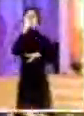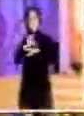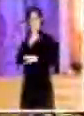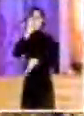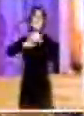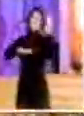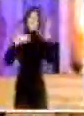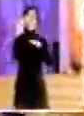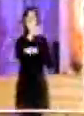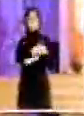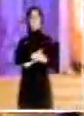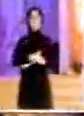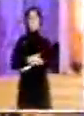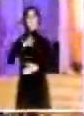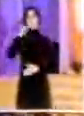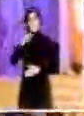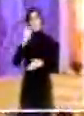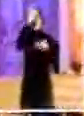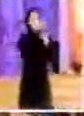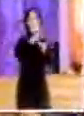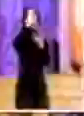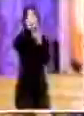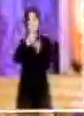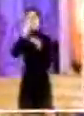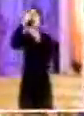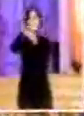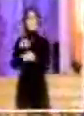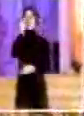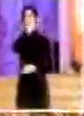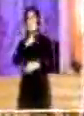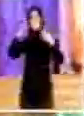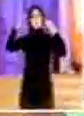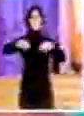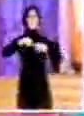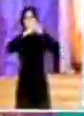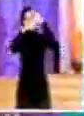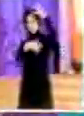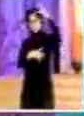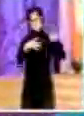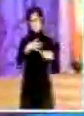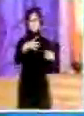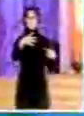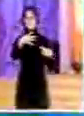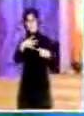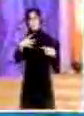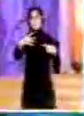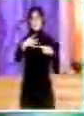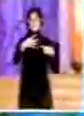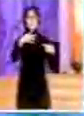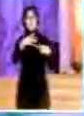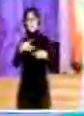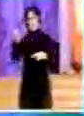darse un paseo los dos con los habitantes de esta comunidad. Canarias siempre está a la cola. Y como cierro este beso, le